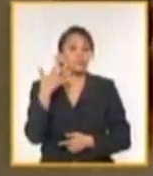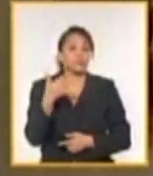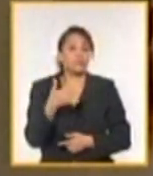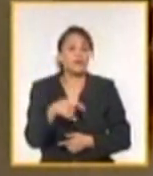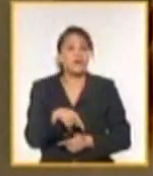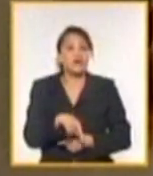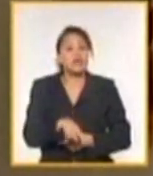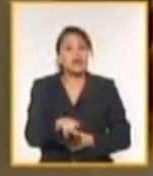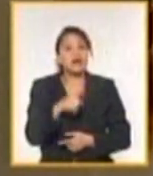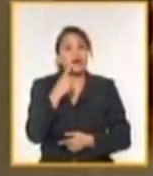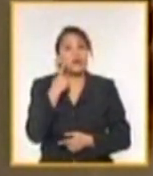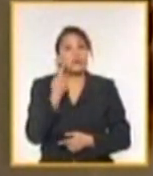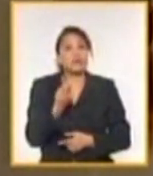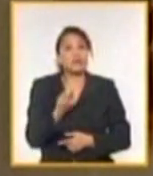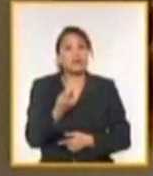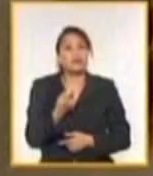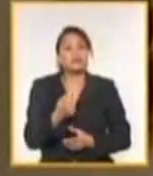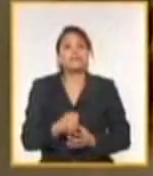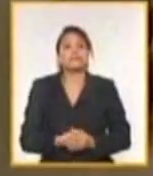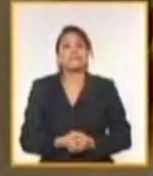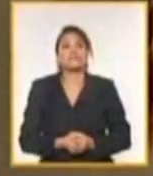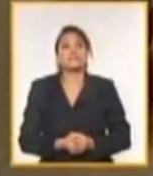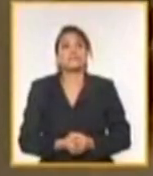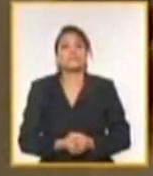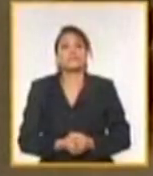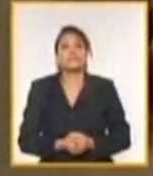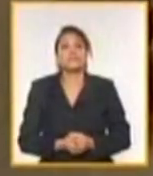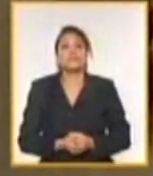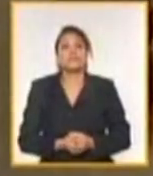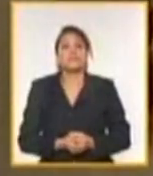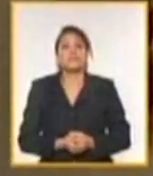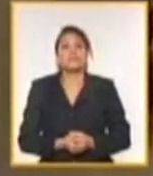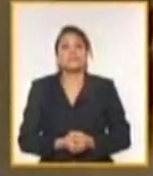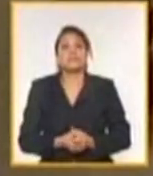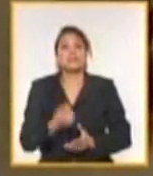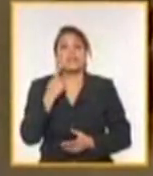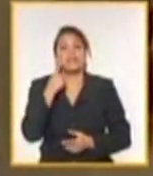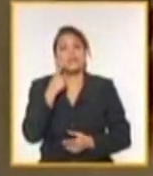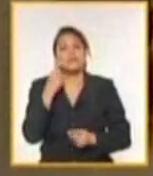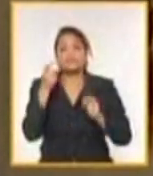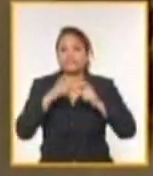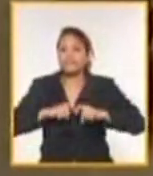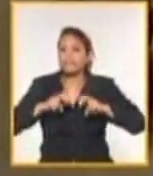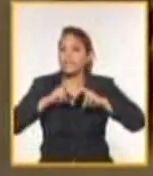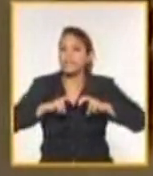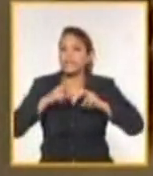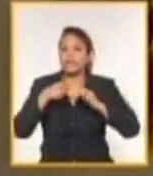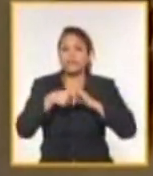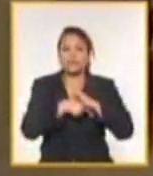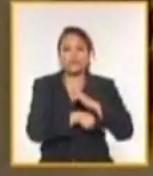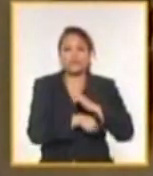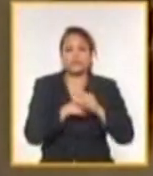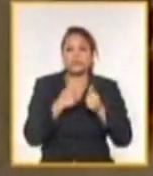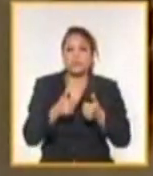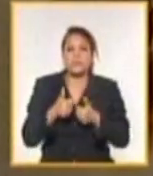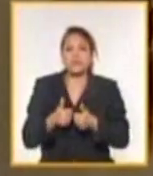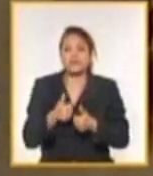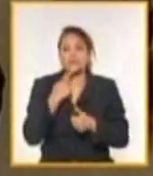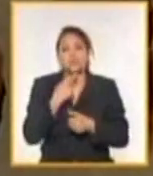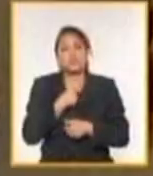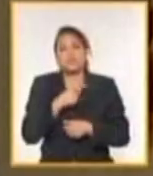y que tiene un lenguaje propio, pero que hay que buscarlo. No se trata de